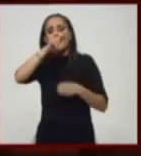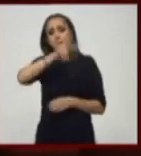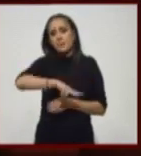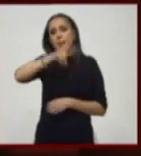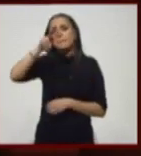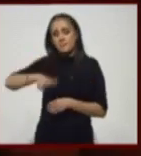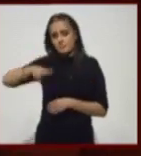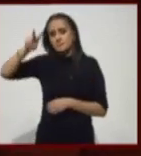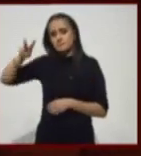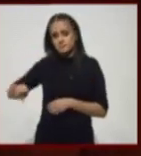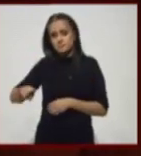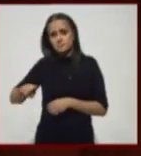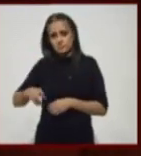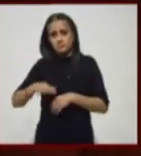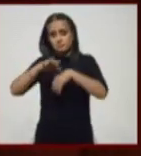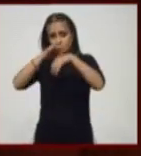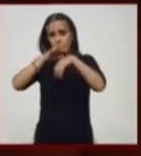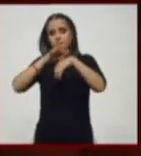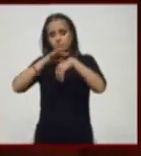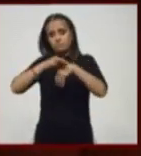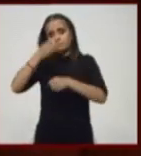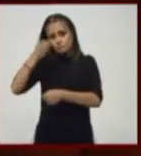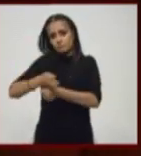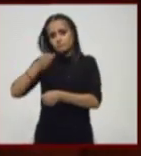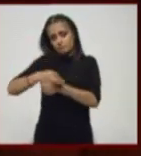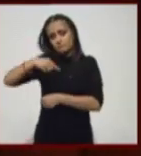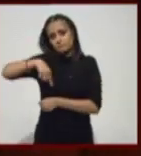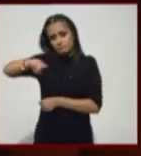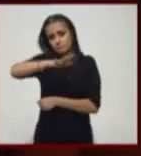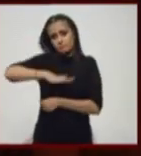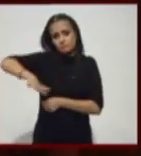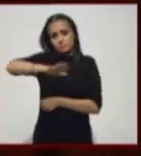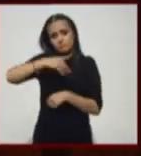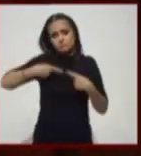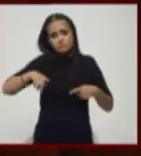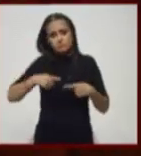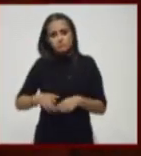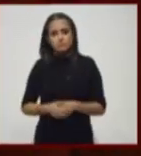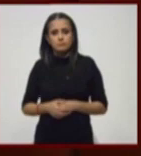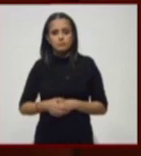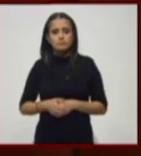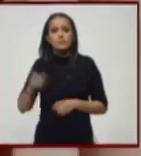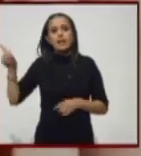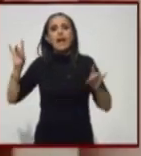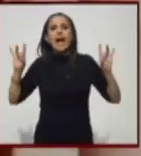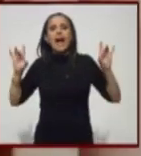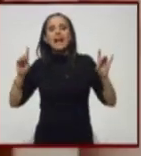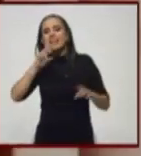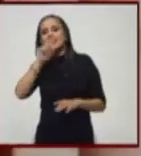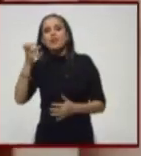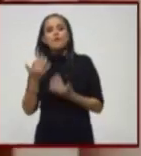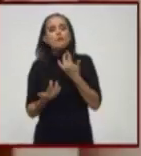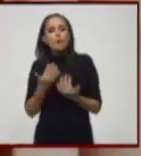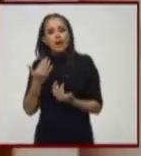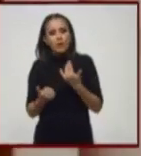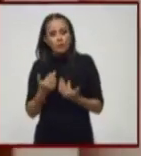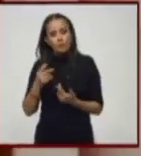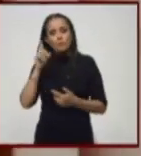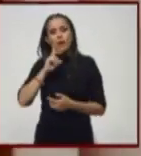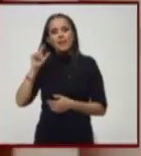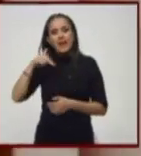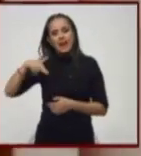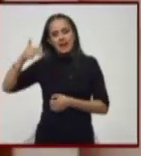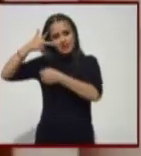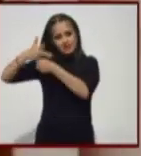muy vigente en nuestra sociedad esta es otra nuestra que el 10 de san gel de fuego dirigida por dan a robert